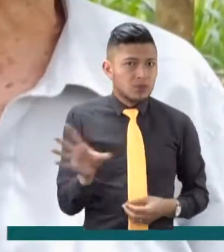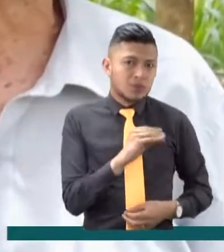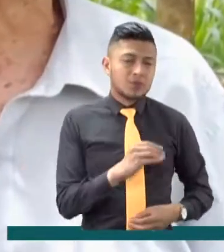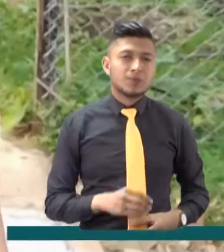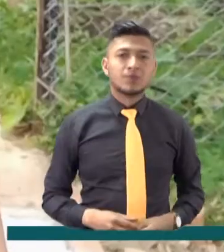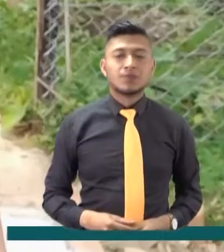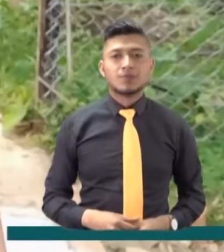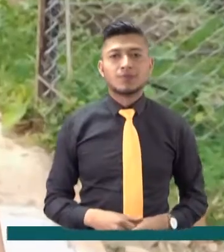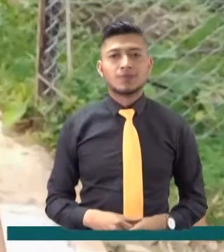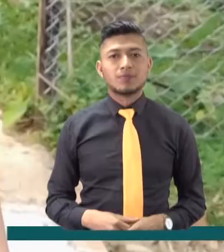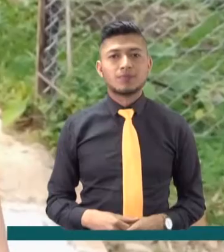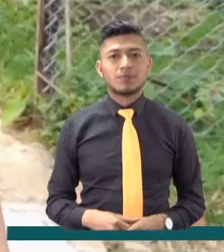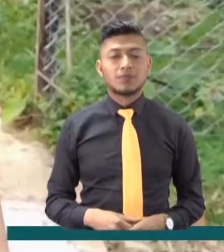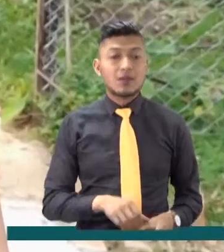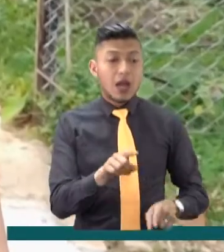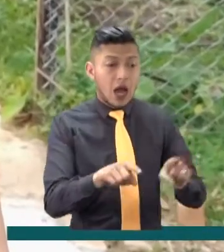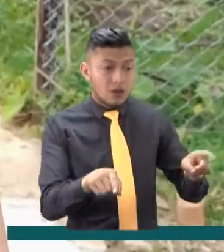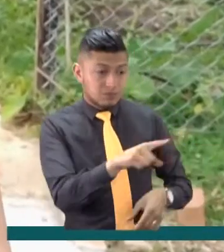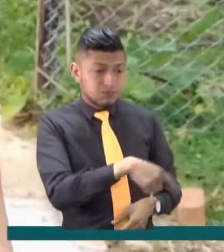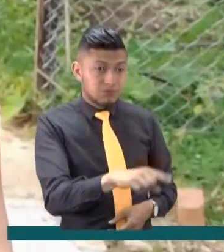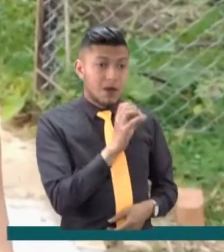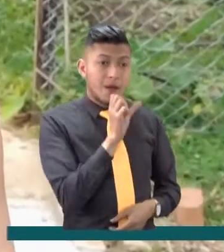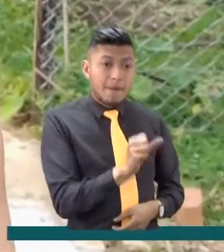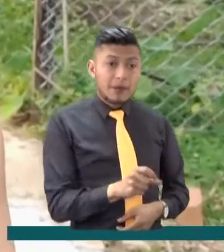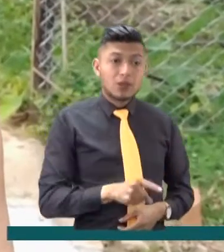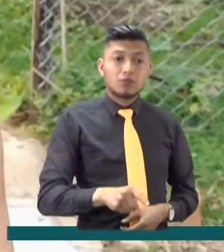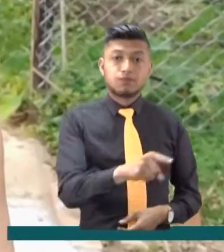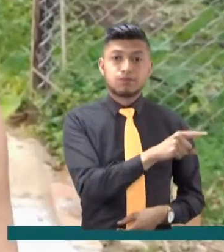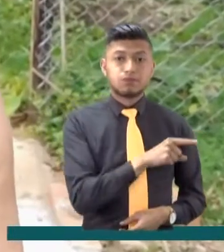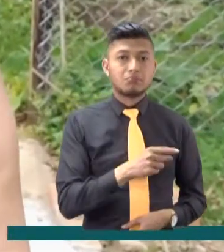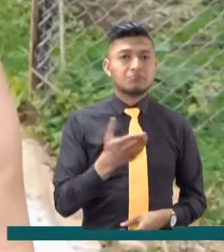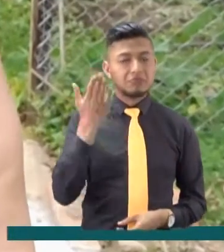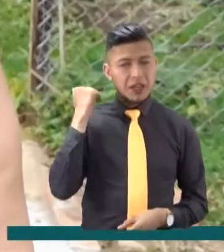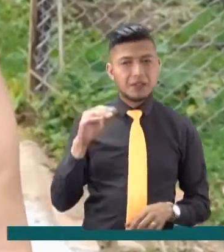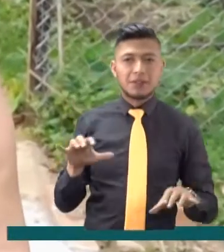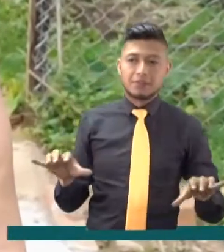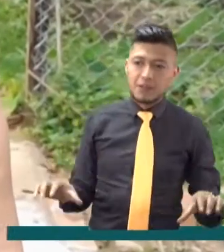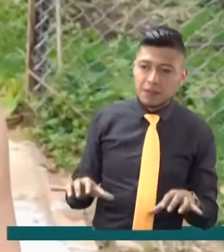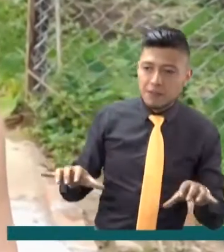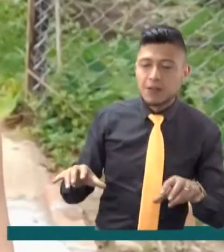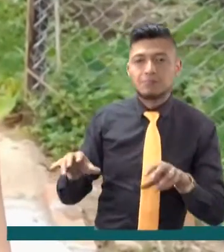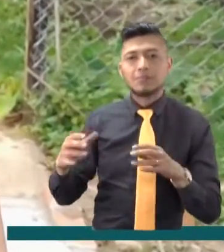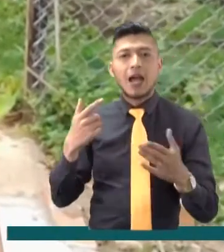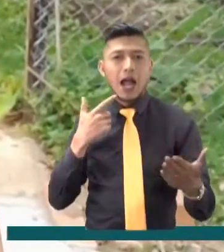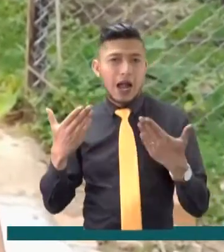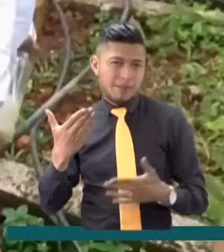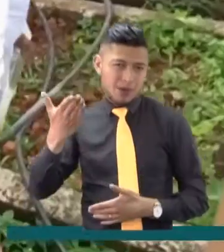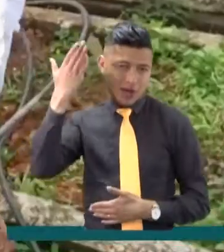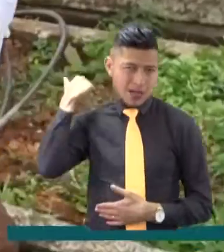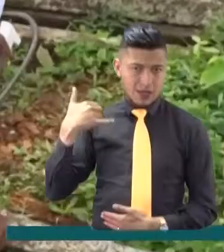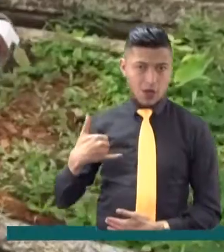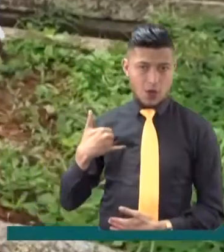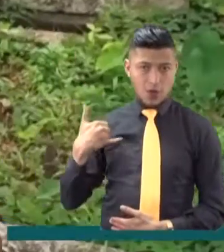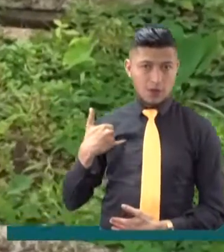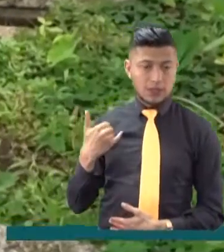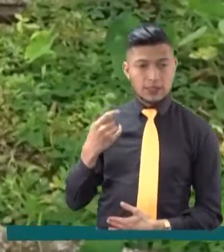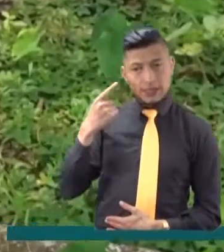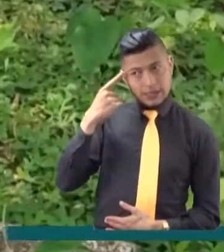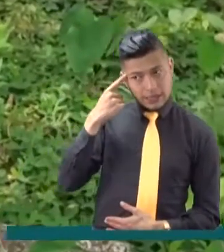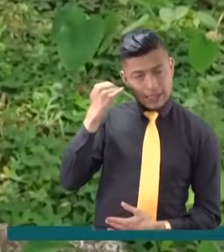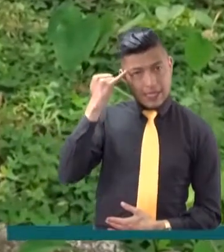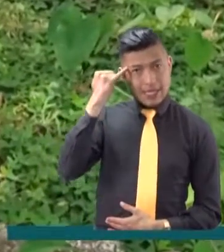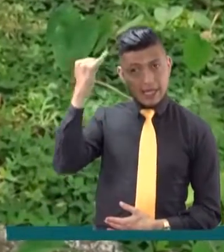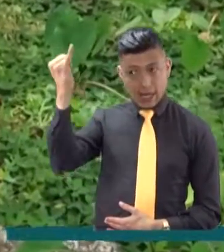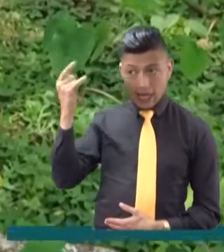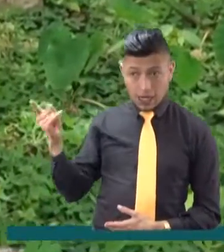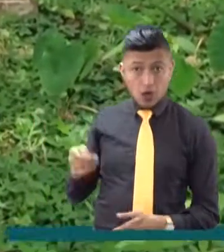para nosotros. Algunos de ellos durante su vida productiva realizaron labores de campo. Entonces